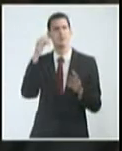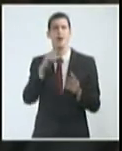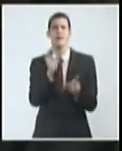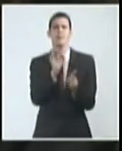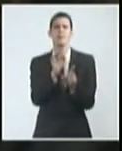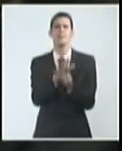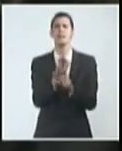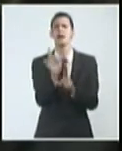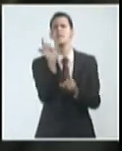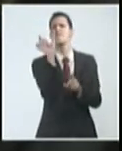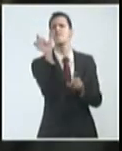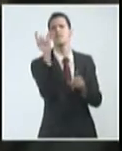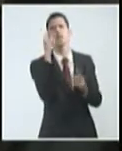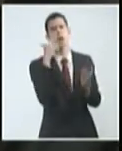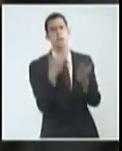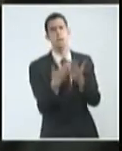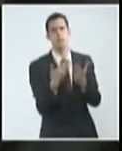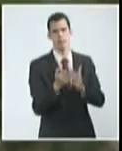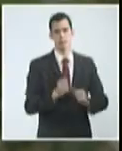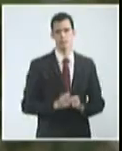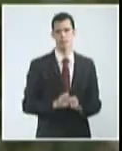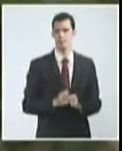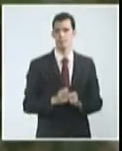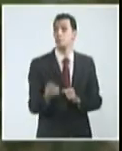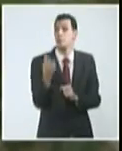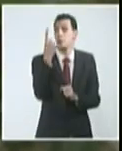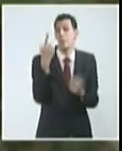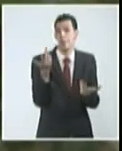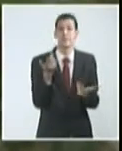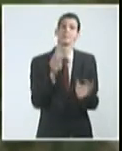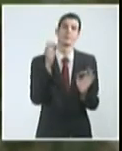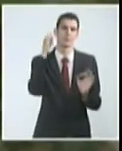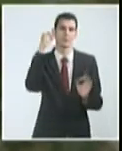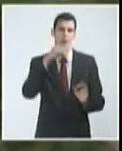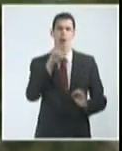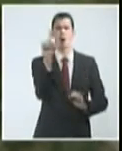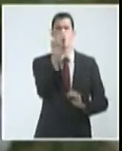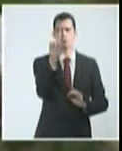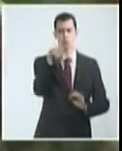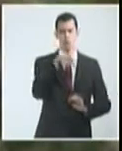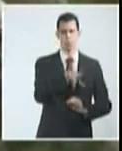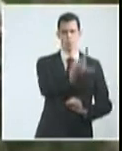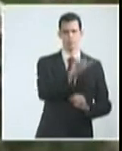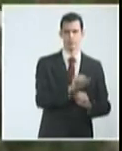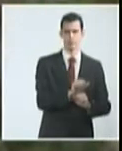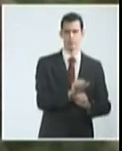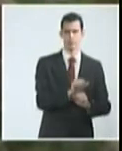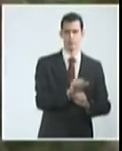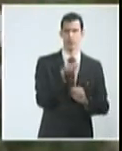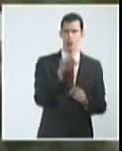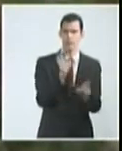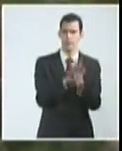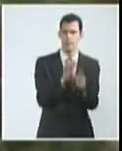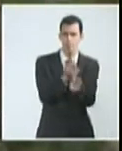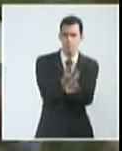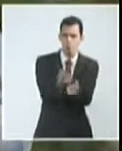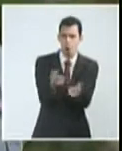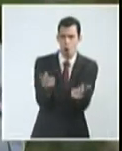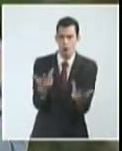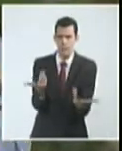el 11 de julio, ahora proponen hacer provocaciones alrededor del 15 de noviembre, han levantado toda una